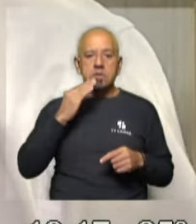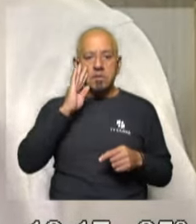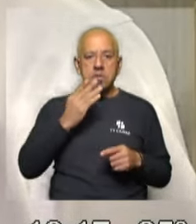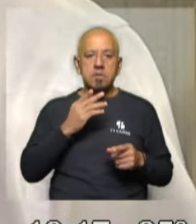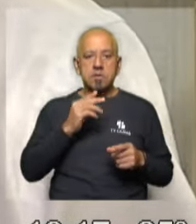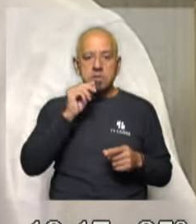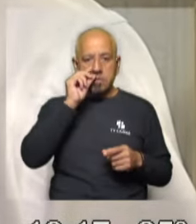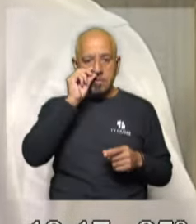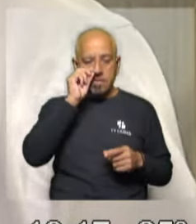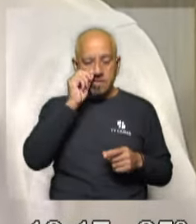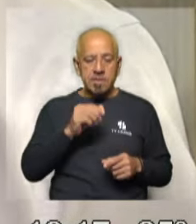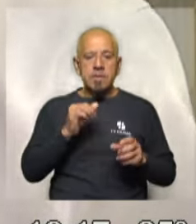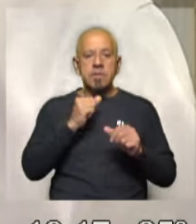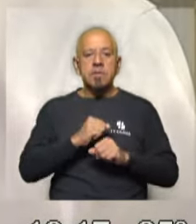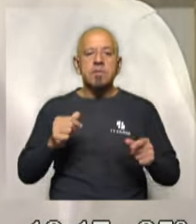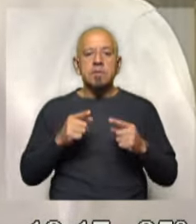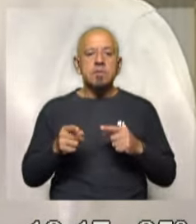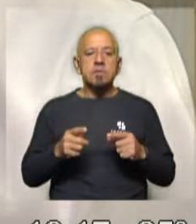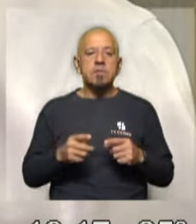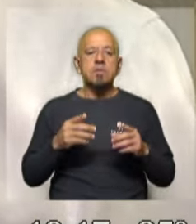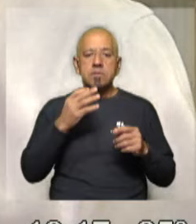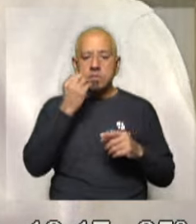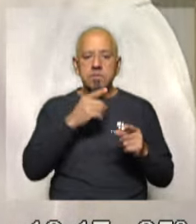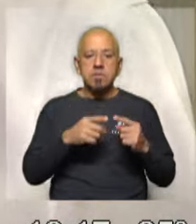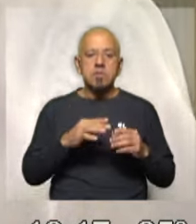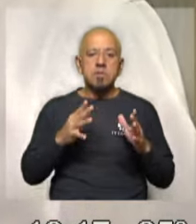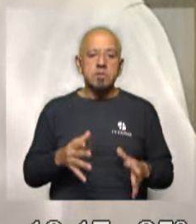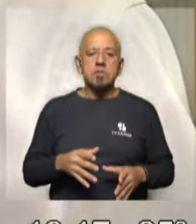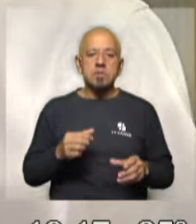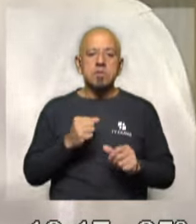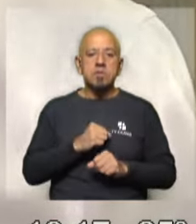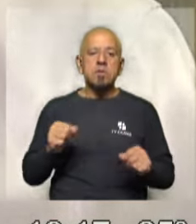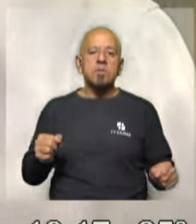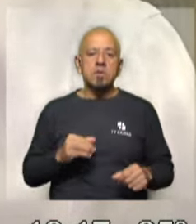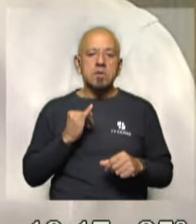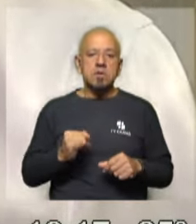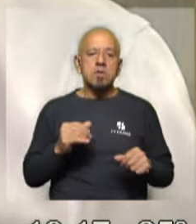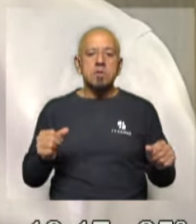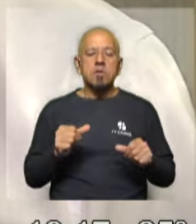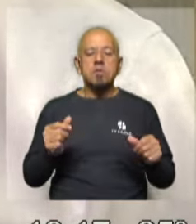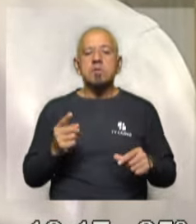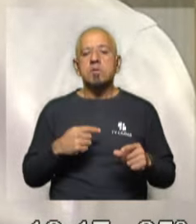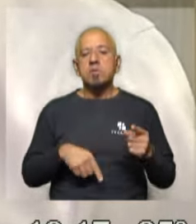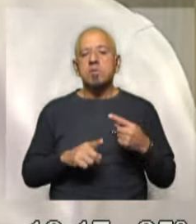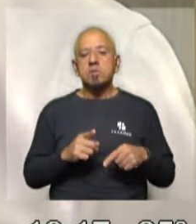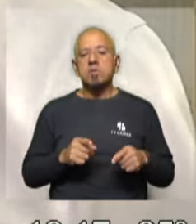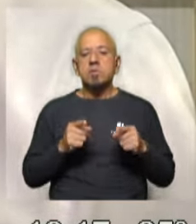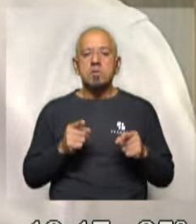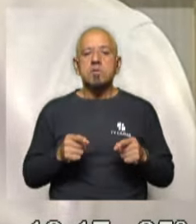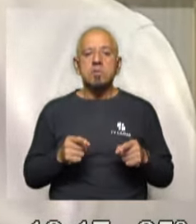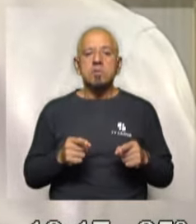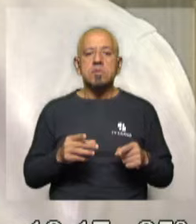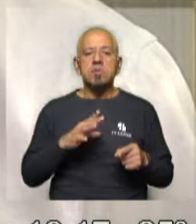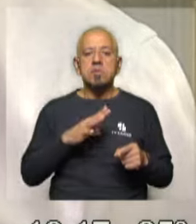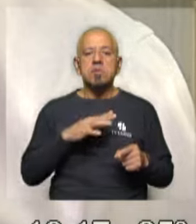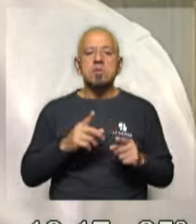es mejorable y perfectible. Es decir, nada podemos decir que no se pueda corregir. Por lo tanto, dentro de ese ámbito, diríamos, bueno, hay